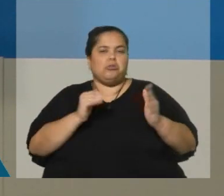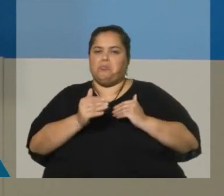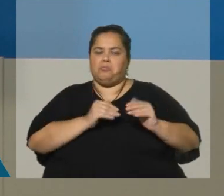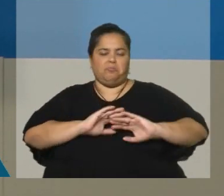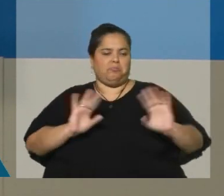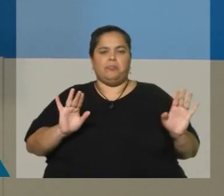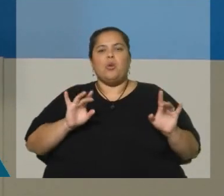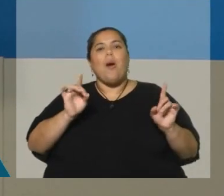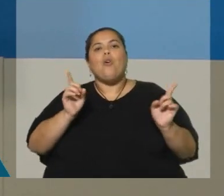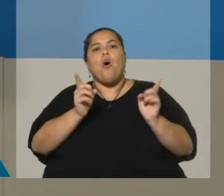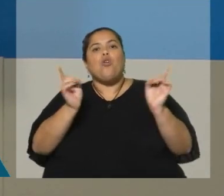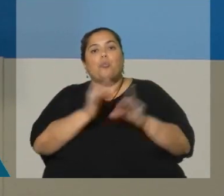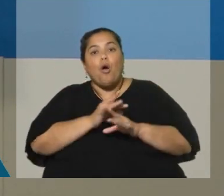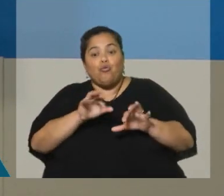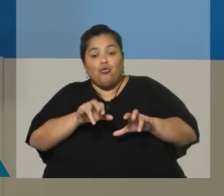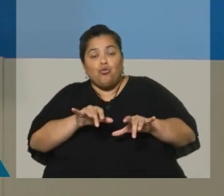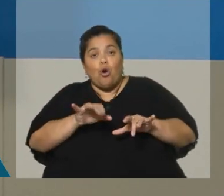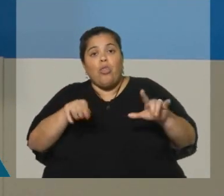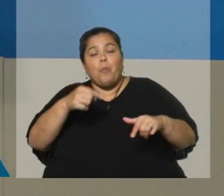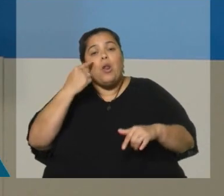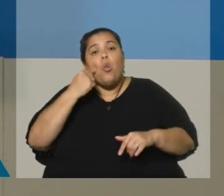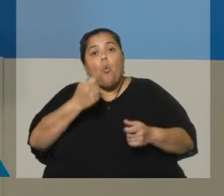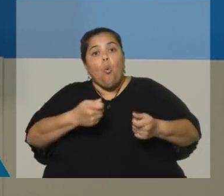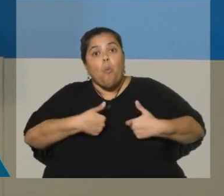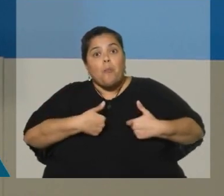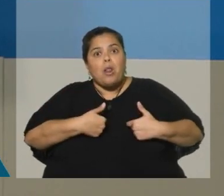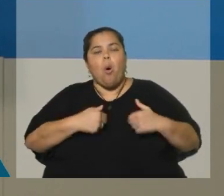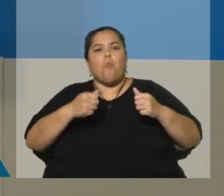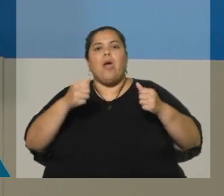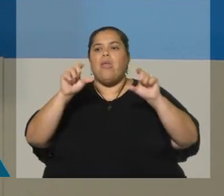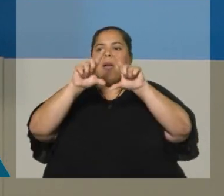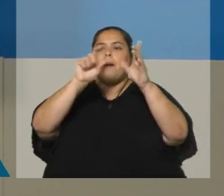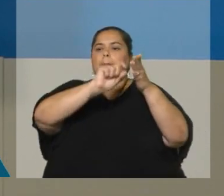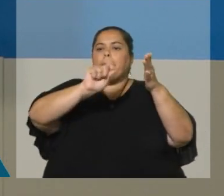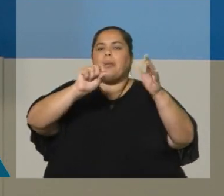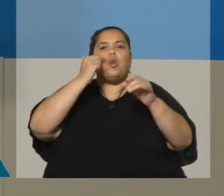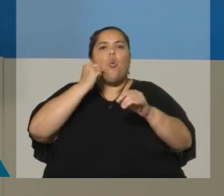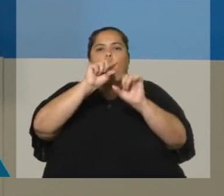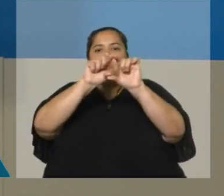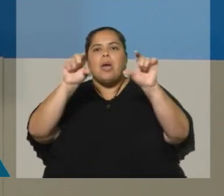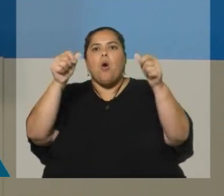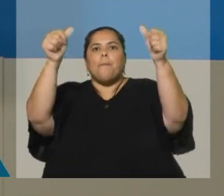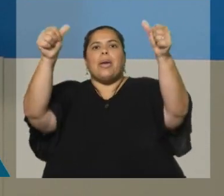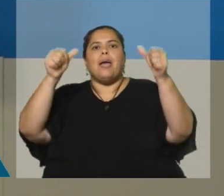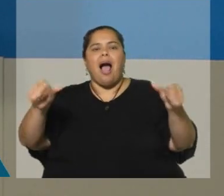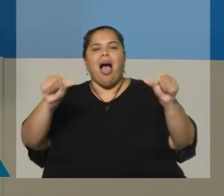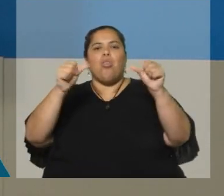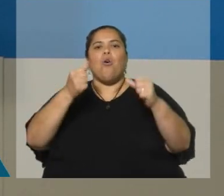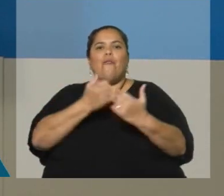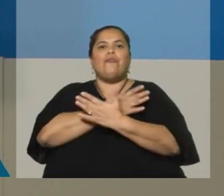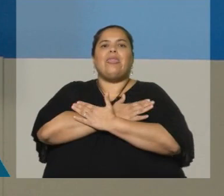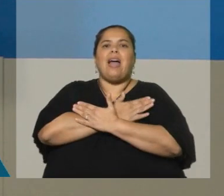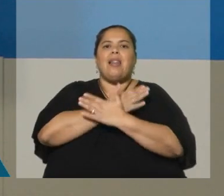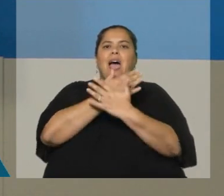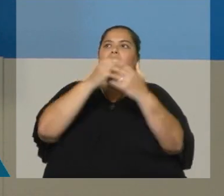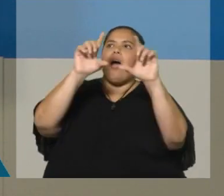un código cuando venga el censista, Es un código que le pueden dar al censista o lo pueden pegar en la ventana, digamos. Y está. Y el censista desde allí lo va a tomar y eso es suficiente para que